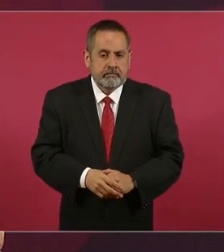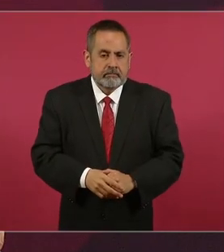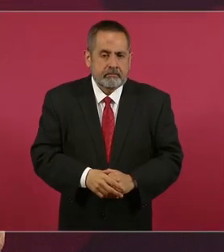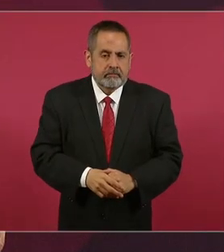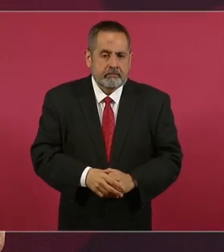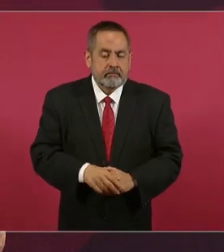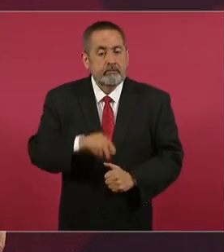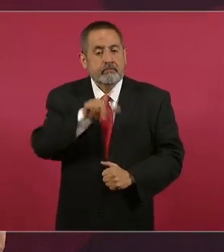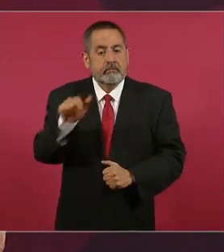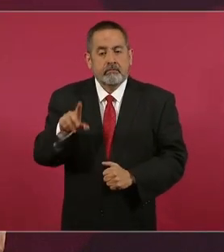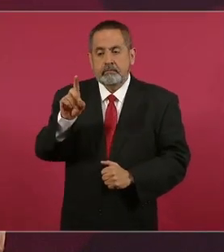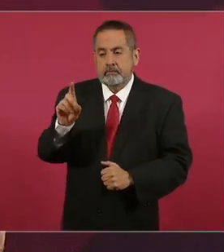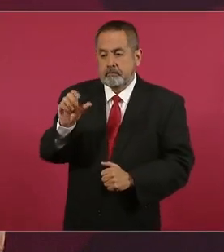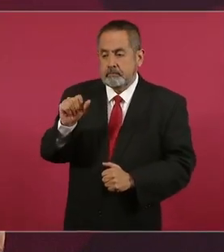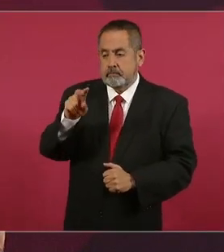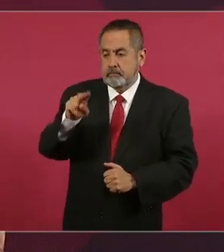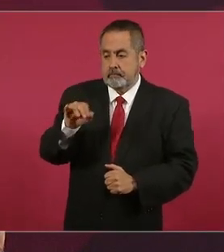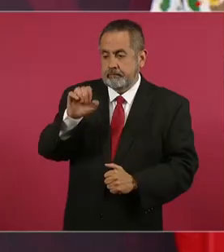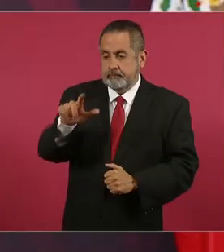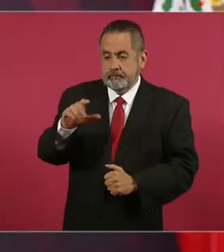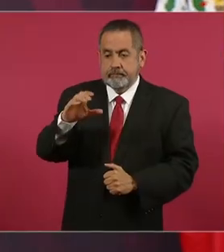Y Daniel Cabrera, que era el dueño,